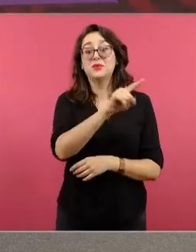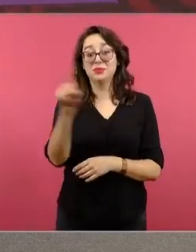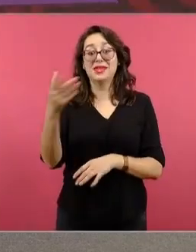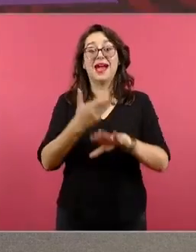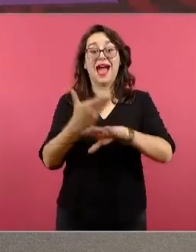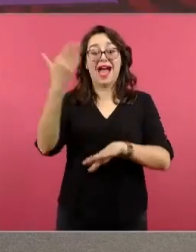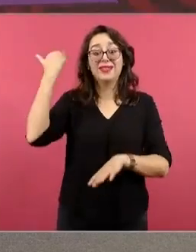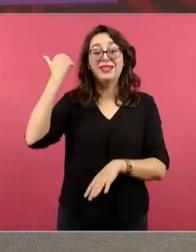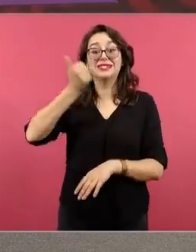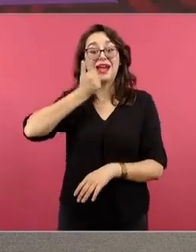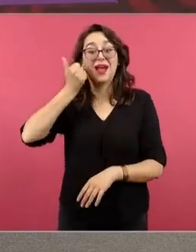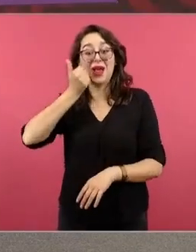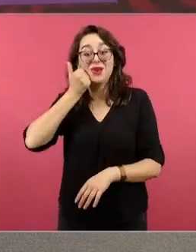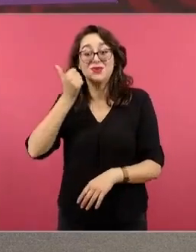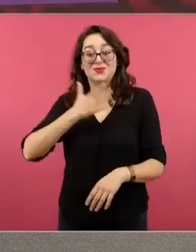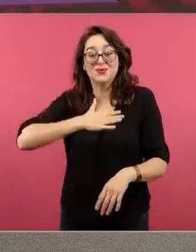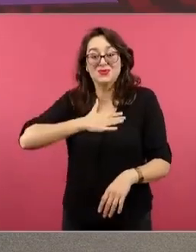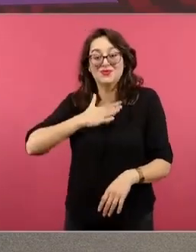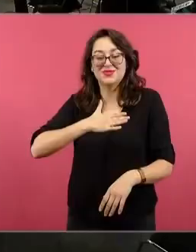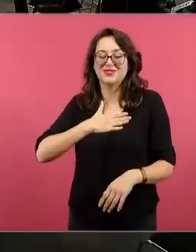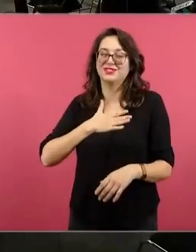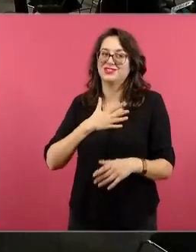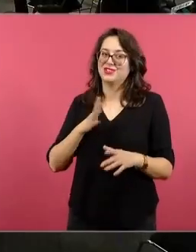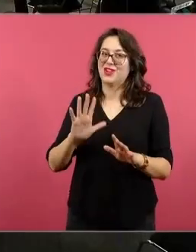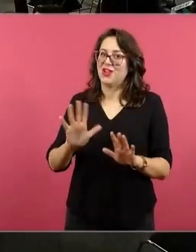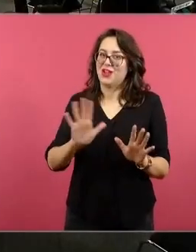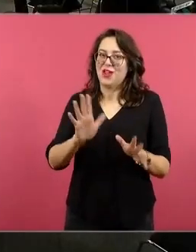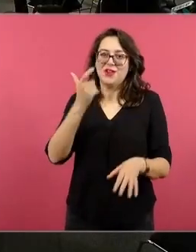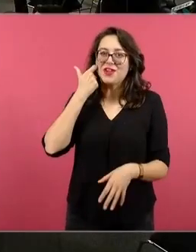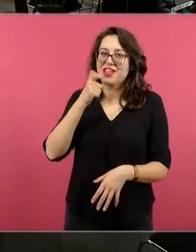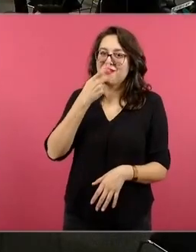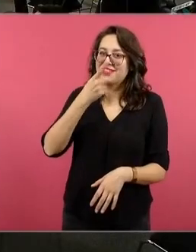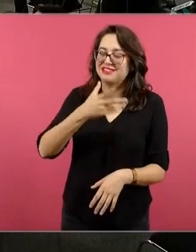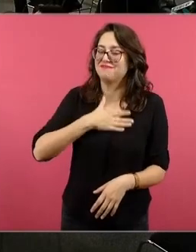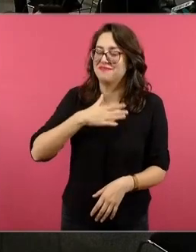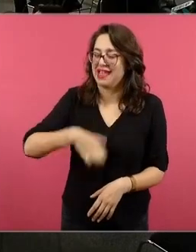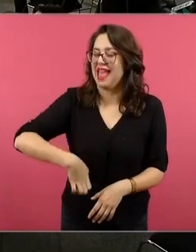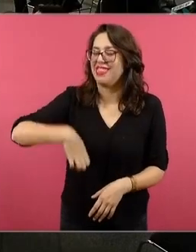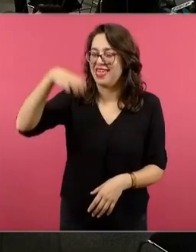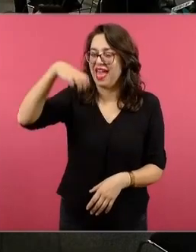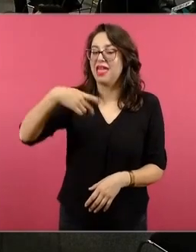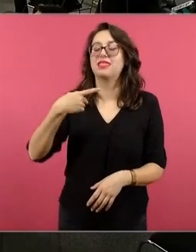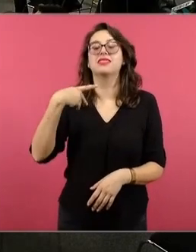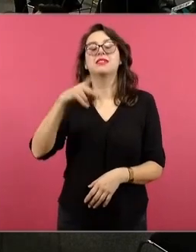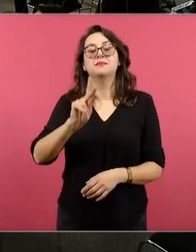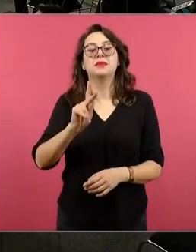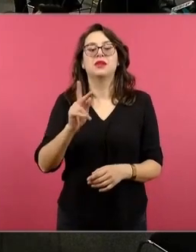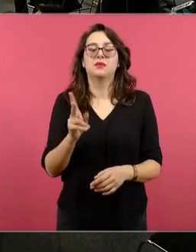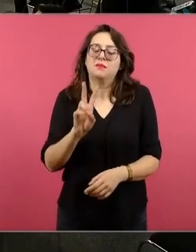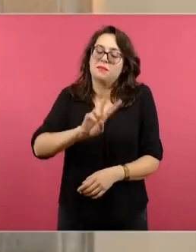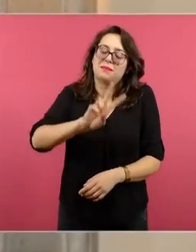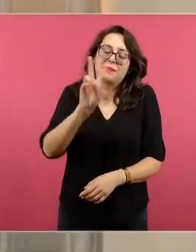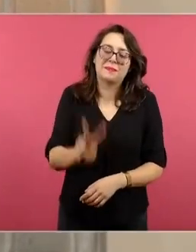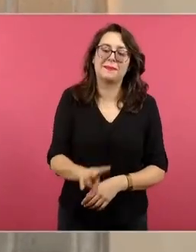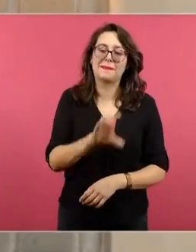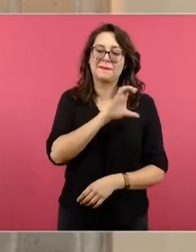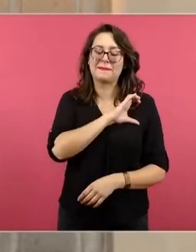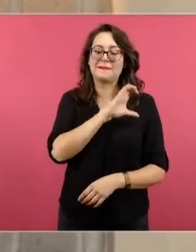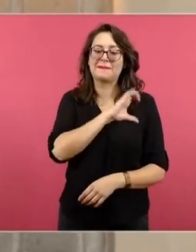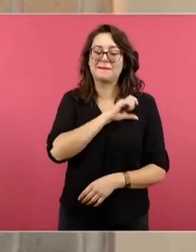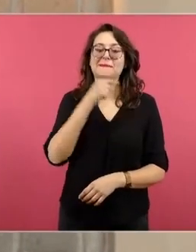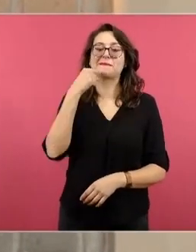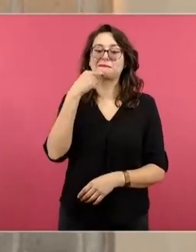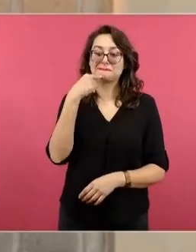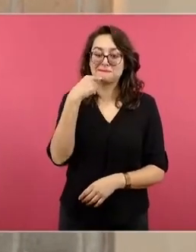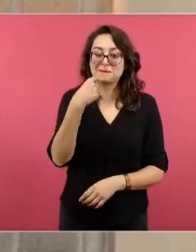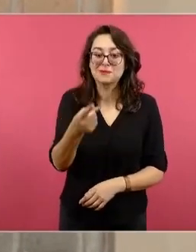momento, no hagan cuentas, por favor, no hagan cuentas. Entonces, con mucho cariño, de verdad, les comento,